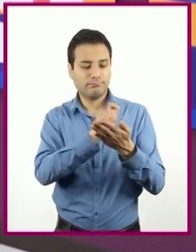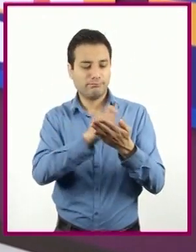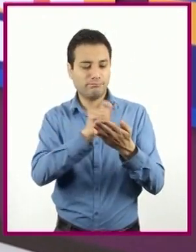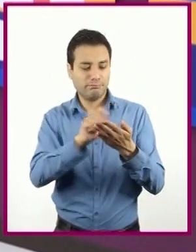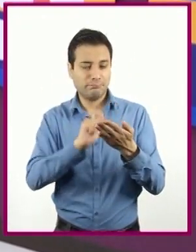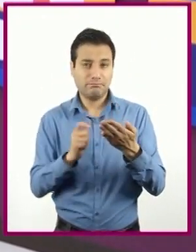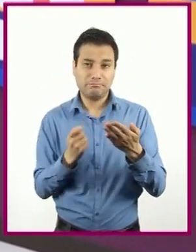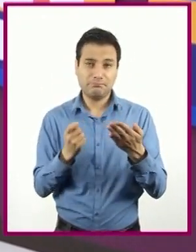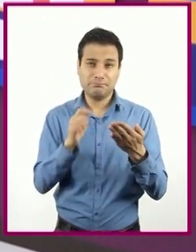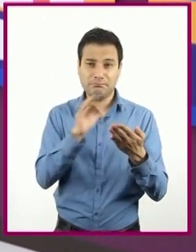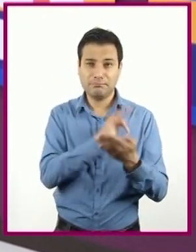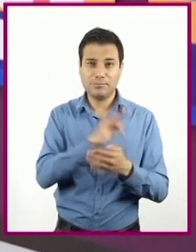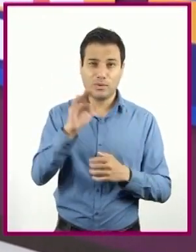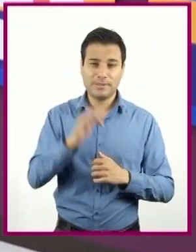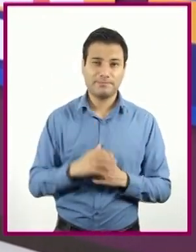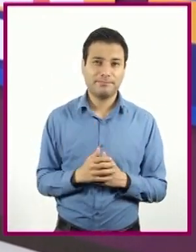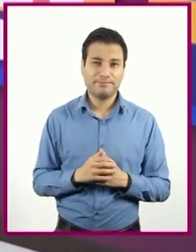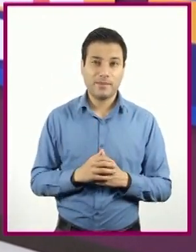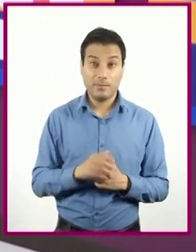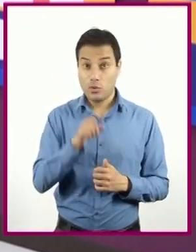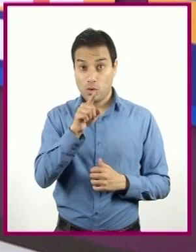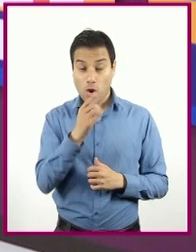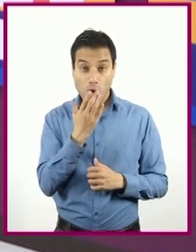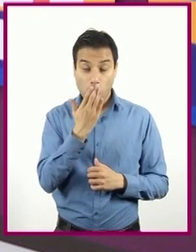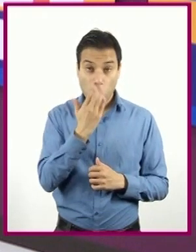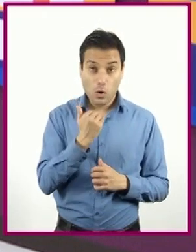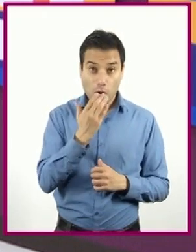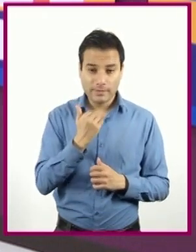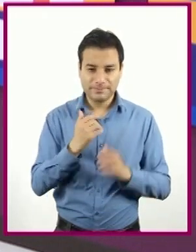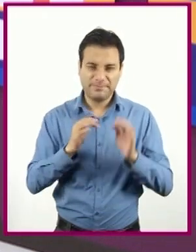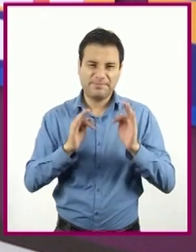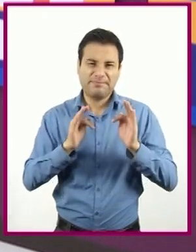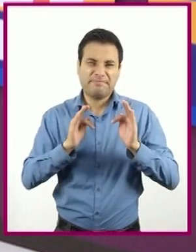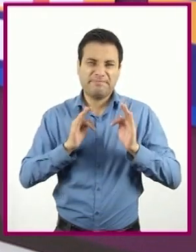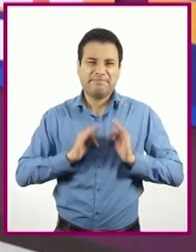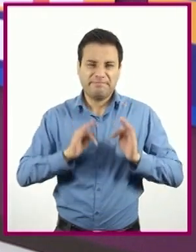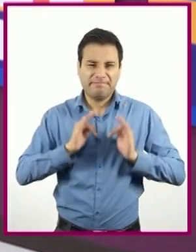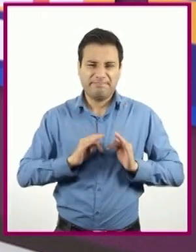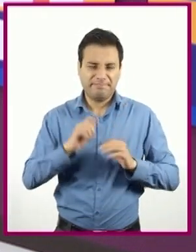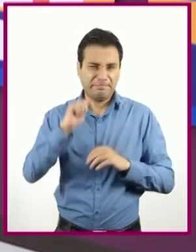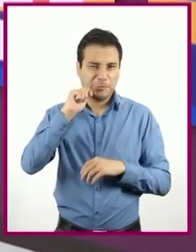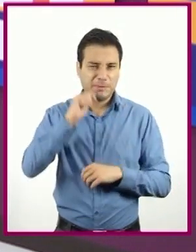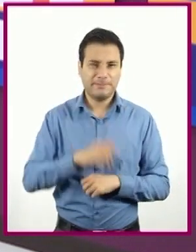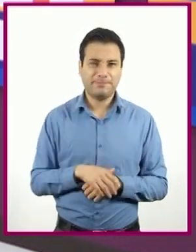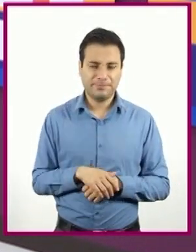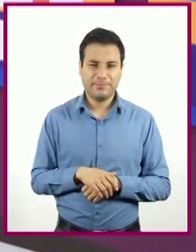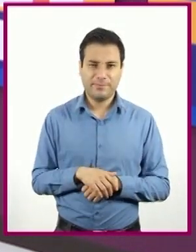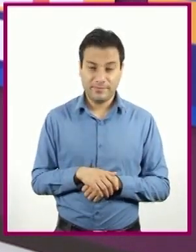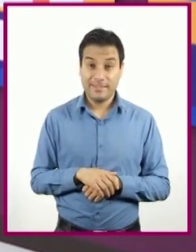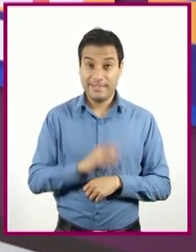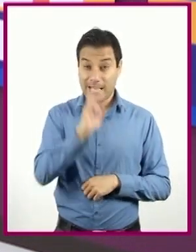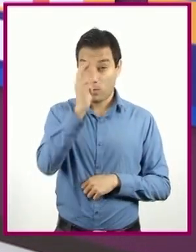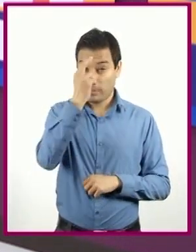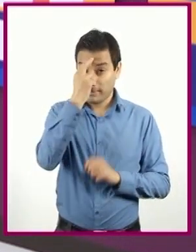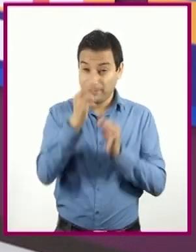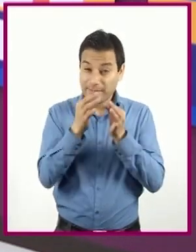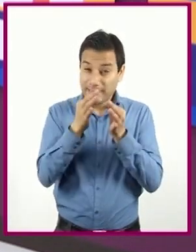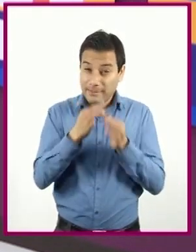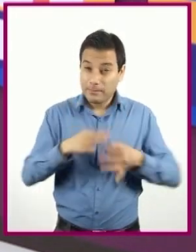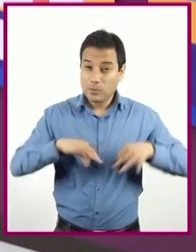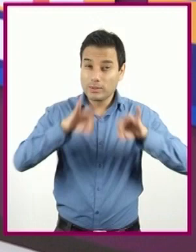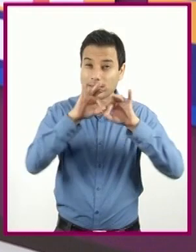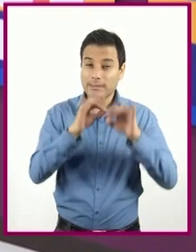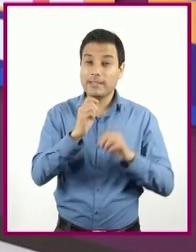interactivas. Sin embargo, no se preocupen demasiado por la forma en que harán su ficha. Tengan muy presente que lo importante de este